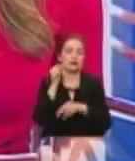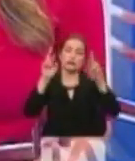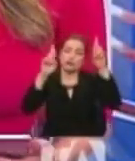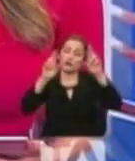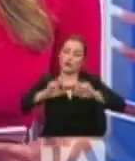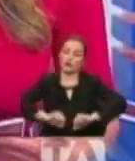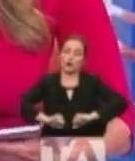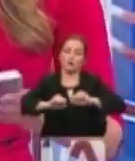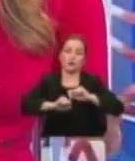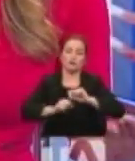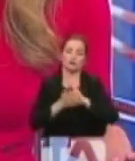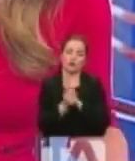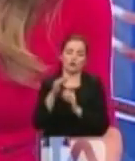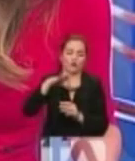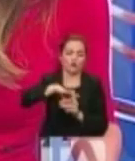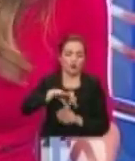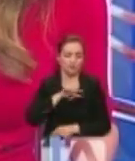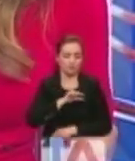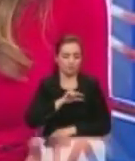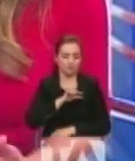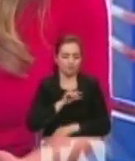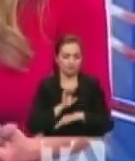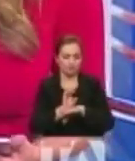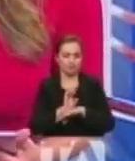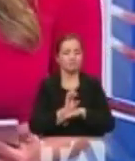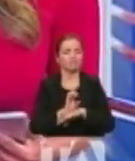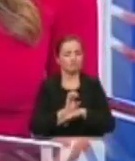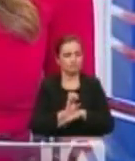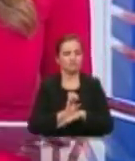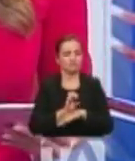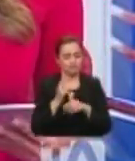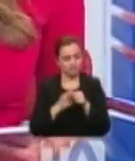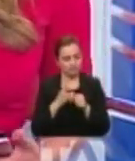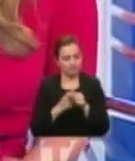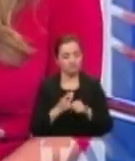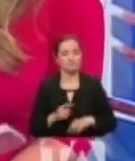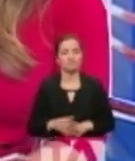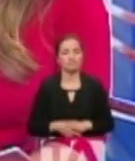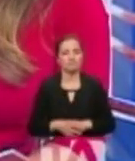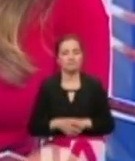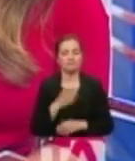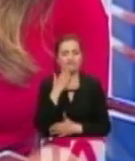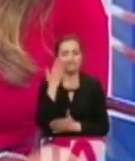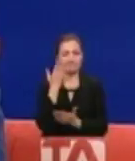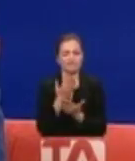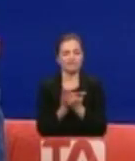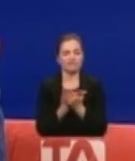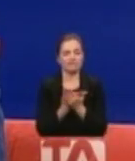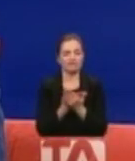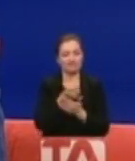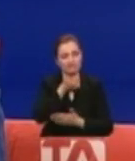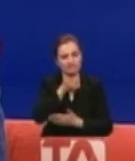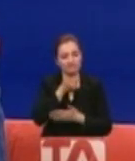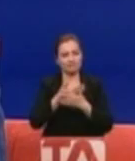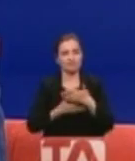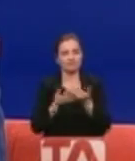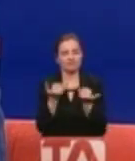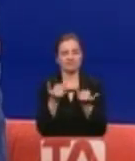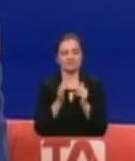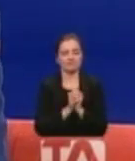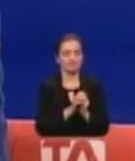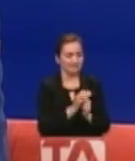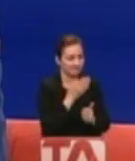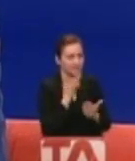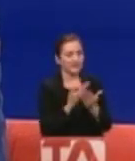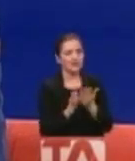podamos tener la capacidad de votar con conciencia los ecuatorianos, también los quiteños sobre todo en este caso. Le agradezco muchísimo, Fernando Carrión, por su aporte. No,